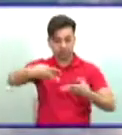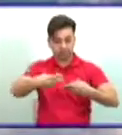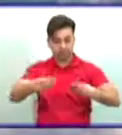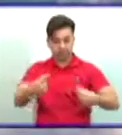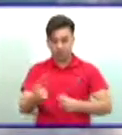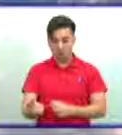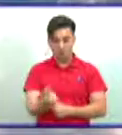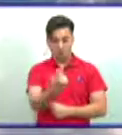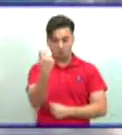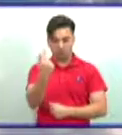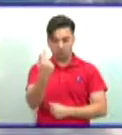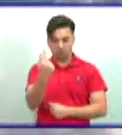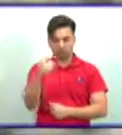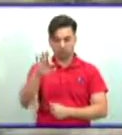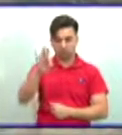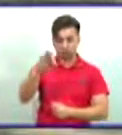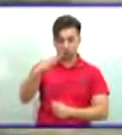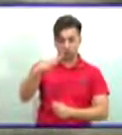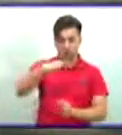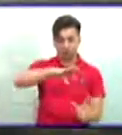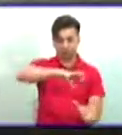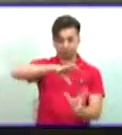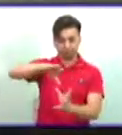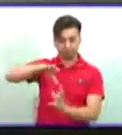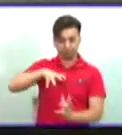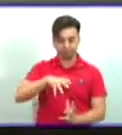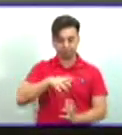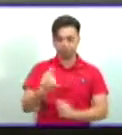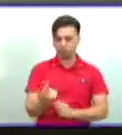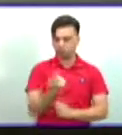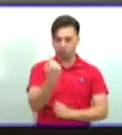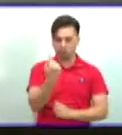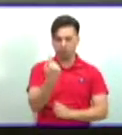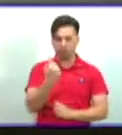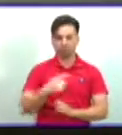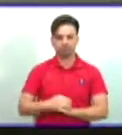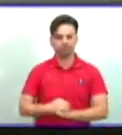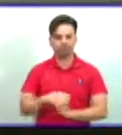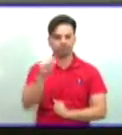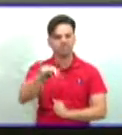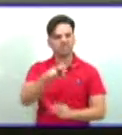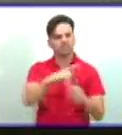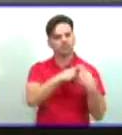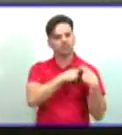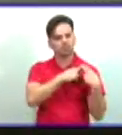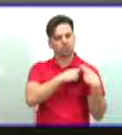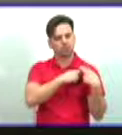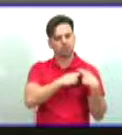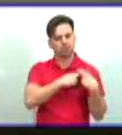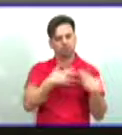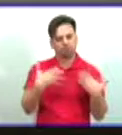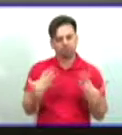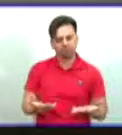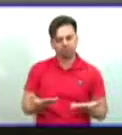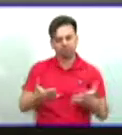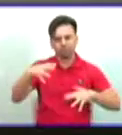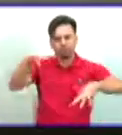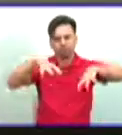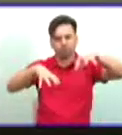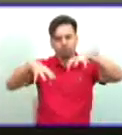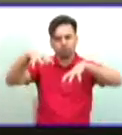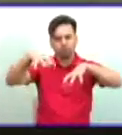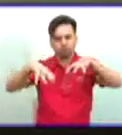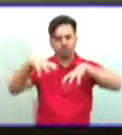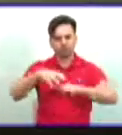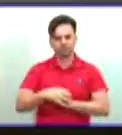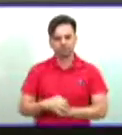y seguro que conoces muchos datos sobre ella. Es la responsable de las precipitaciones. En la